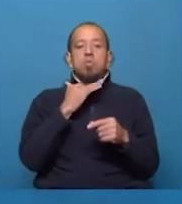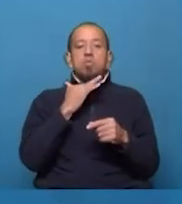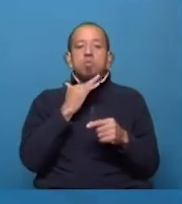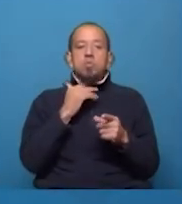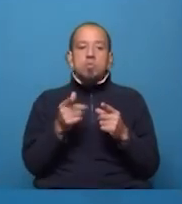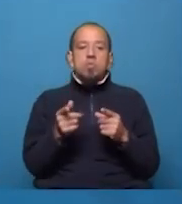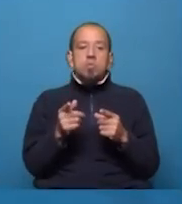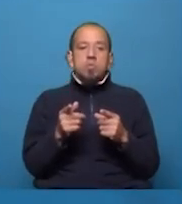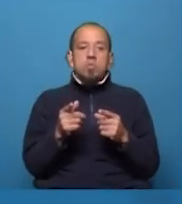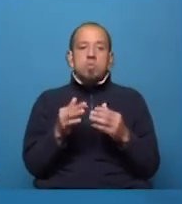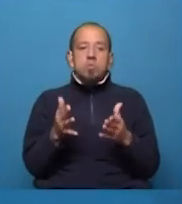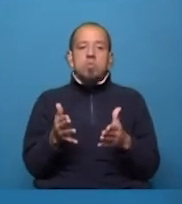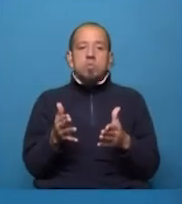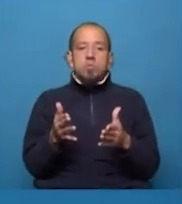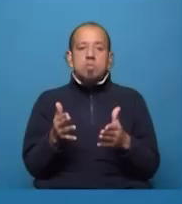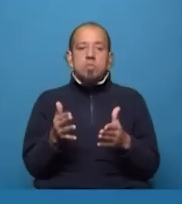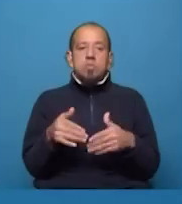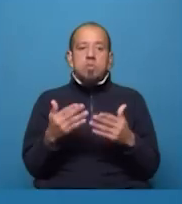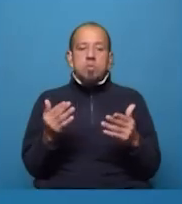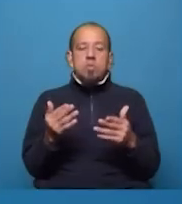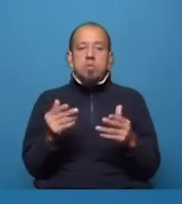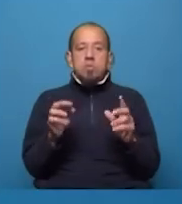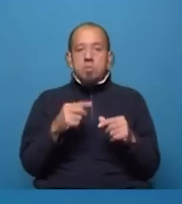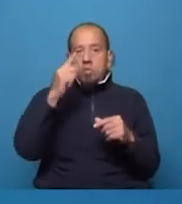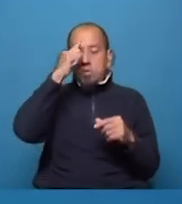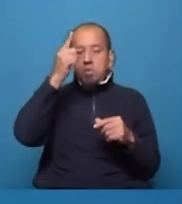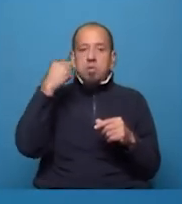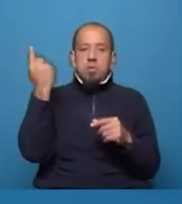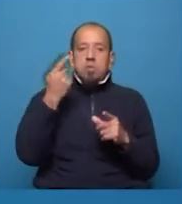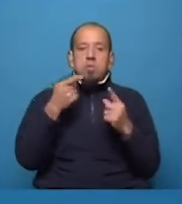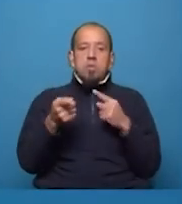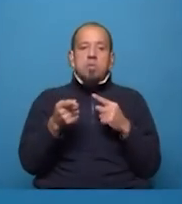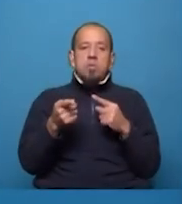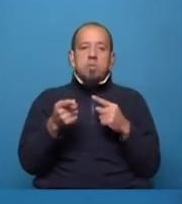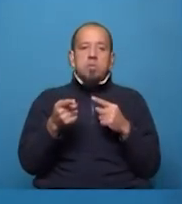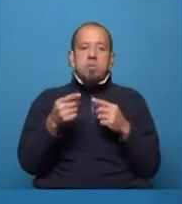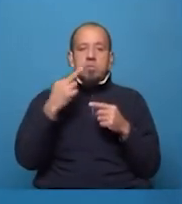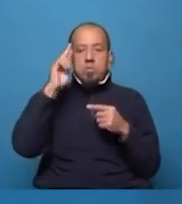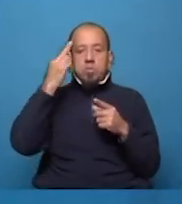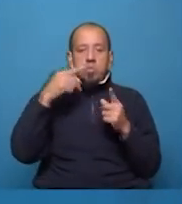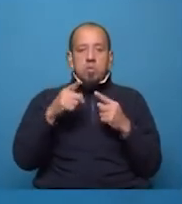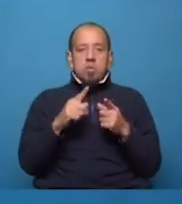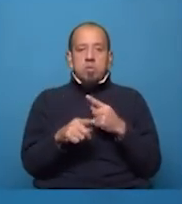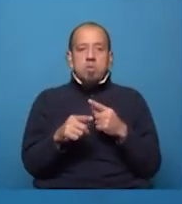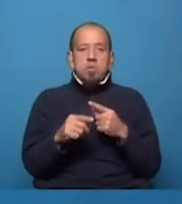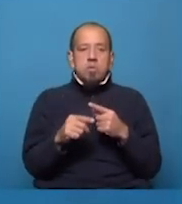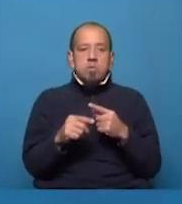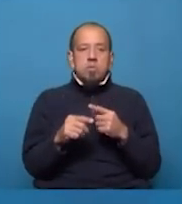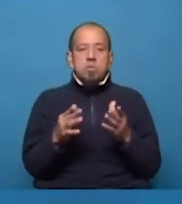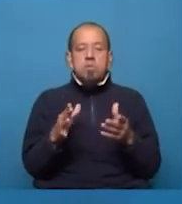vos ibas a cualquier evento internacional a cualquier reunión y era la oveja negra Uruguay era la oveja negra